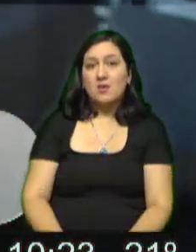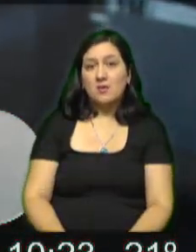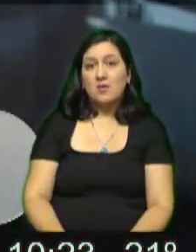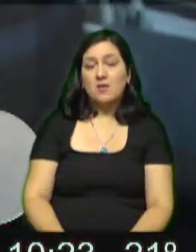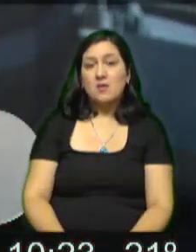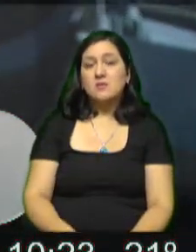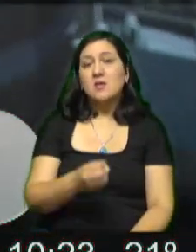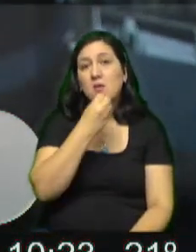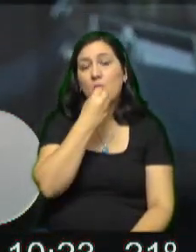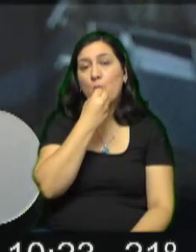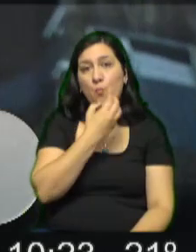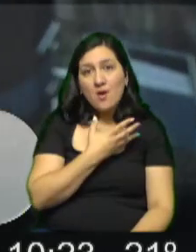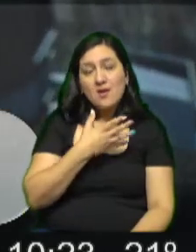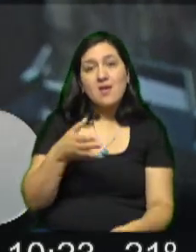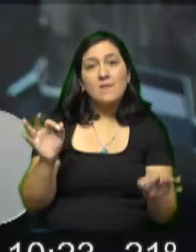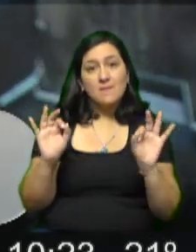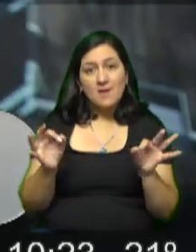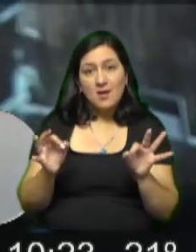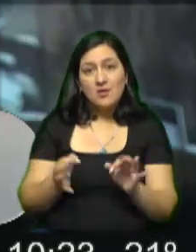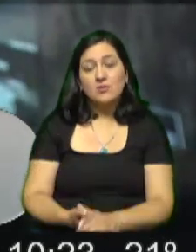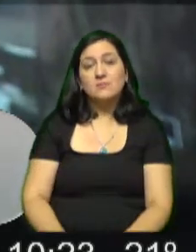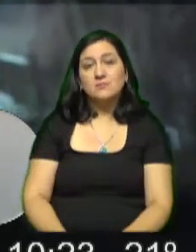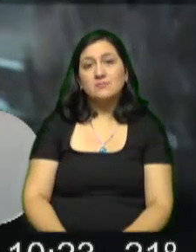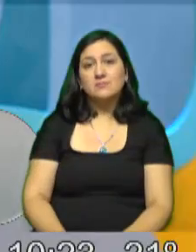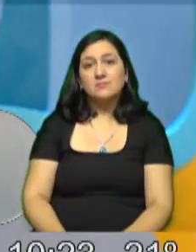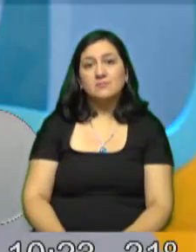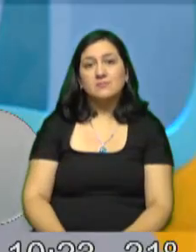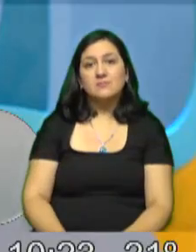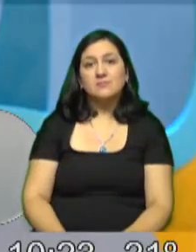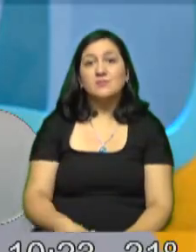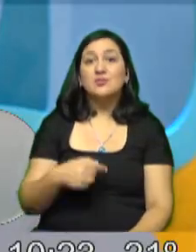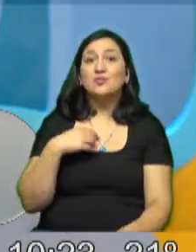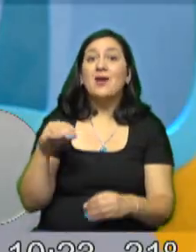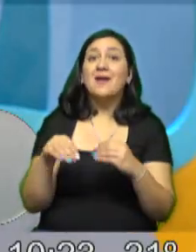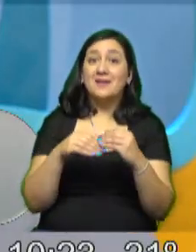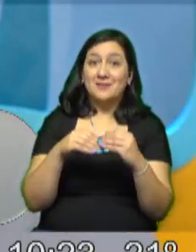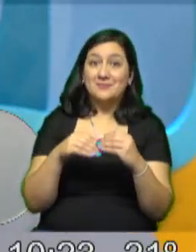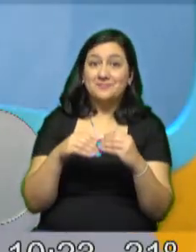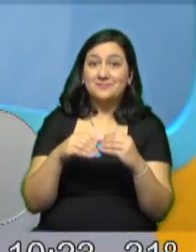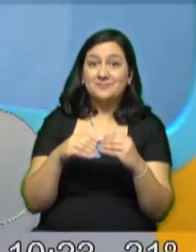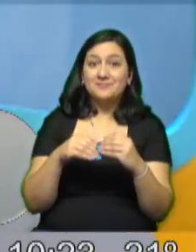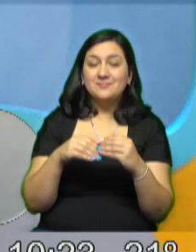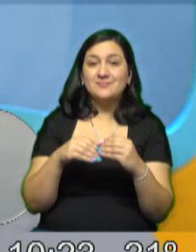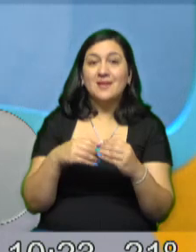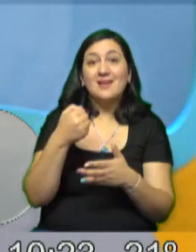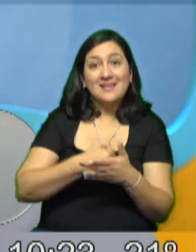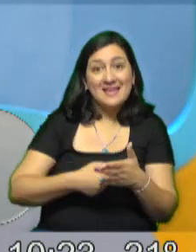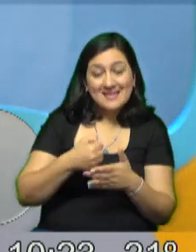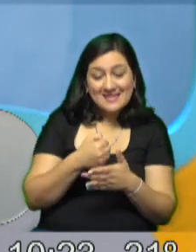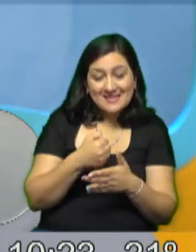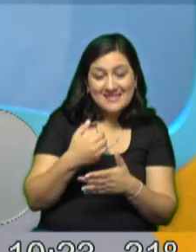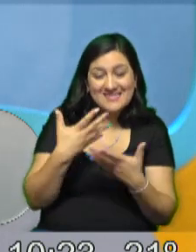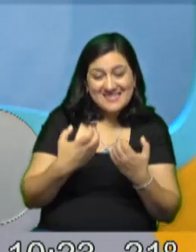Ser buen hermano. Eso. Yo agrego, alguien que quiso, intentó y logró ser quien